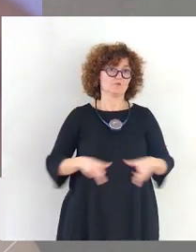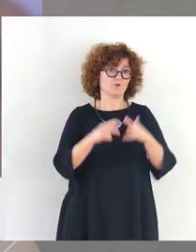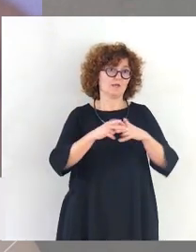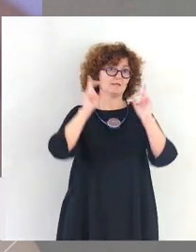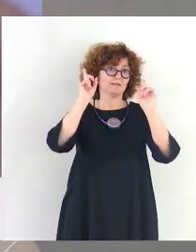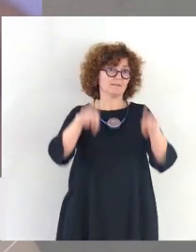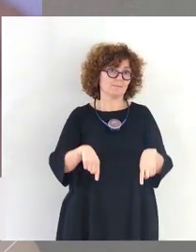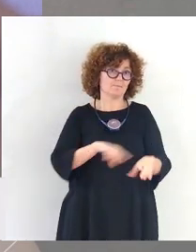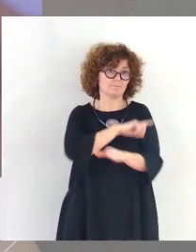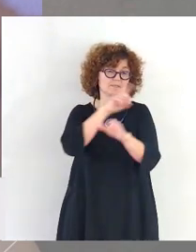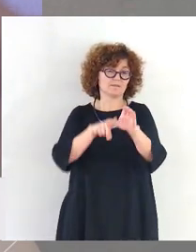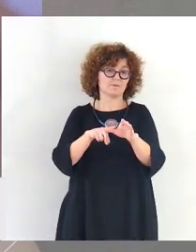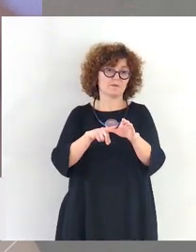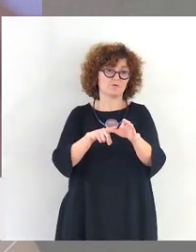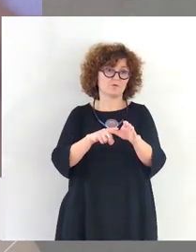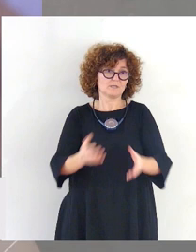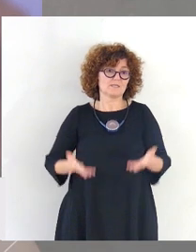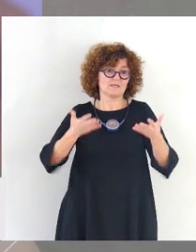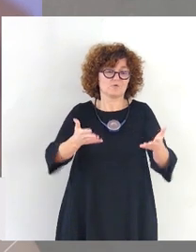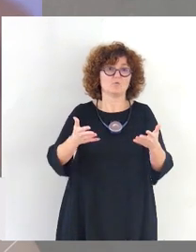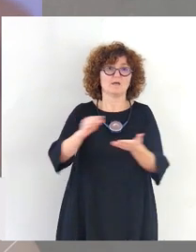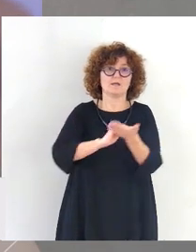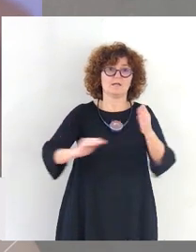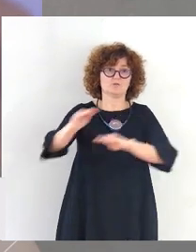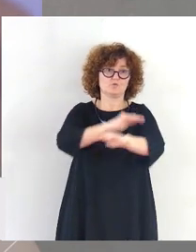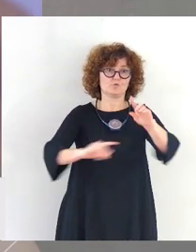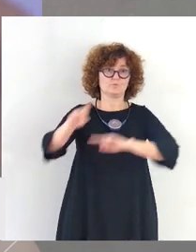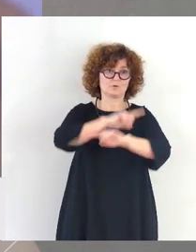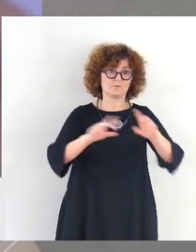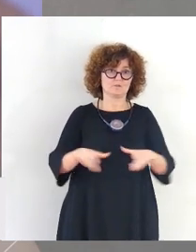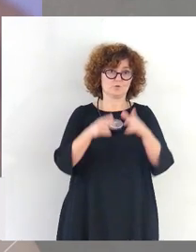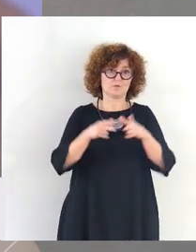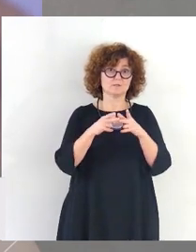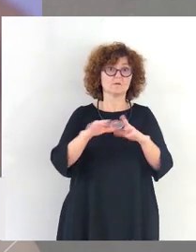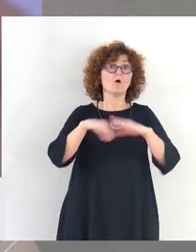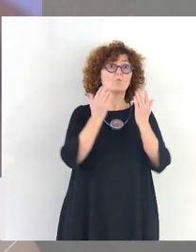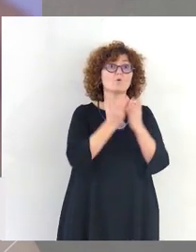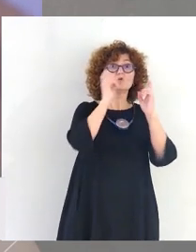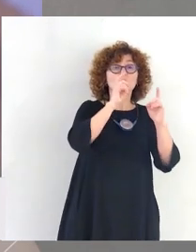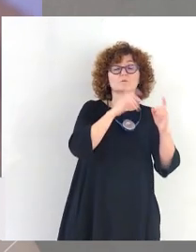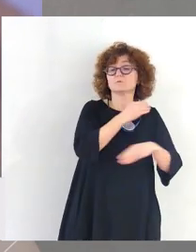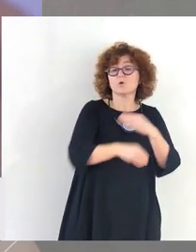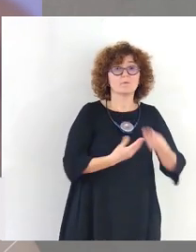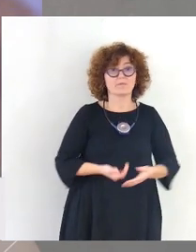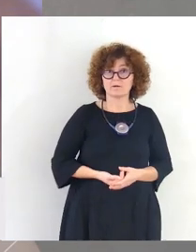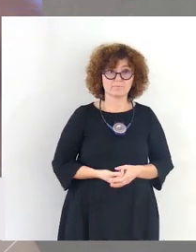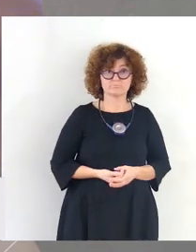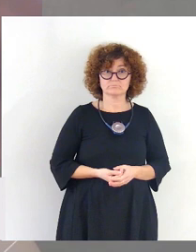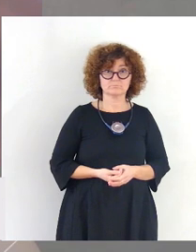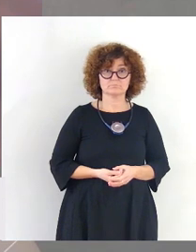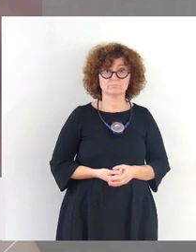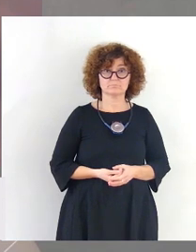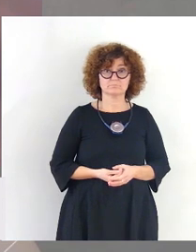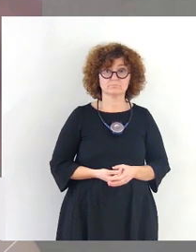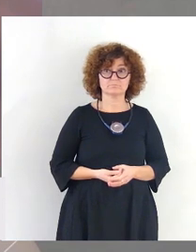participación en la resolución de los problemas sociales el el mundo el mundo educativo no lo va a hacer y yo creo que